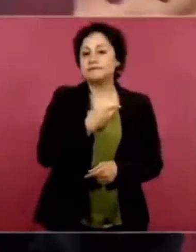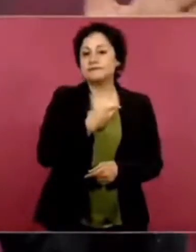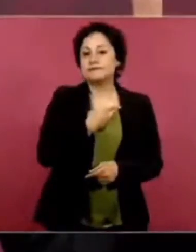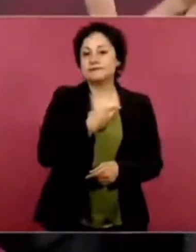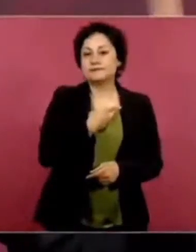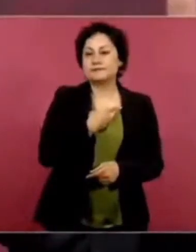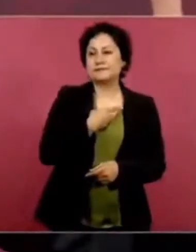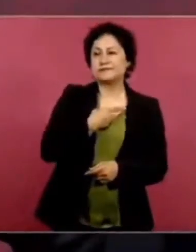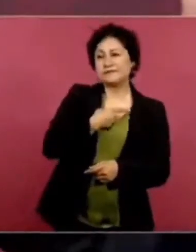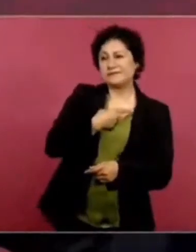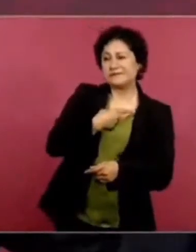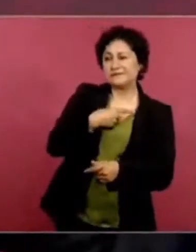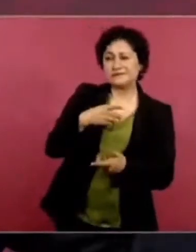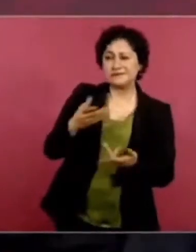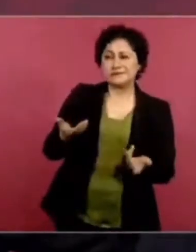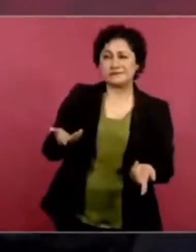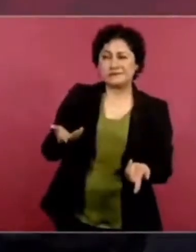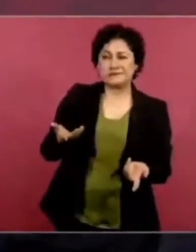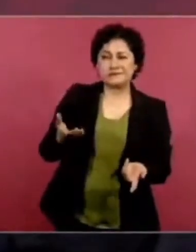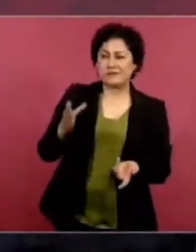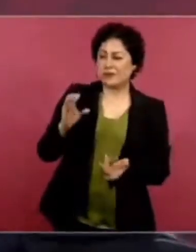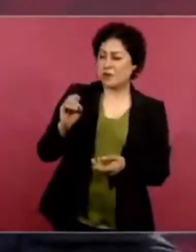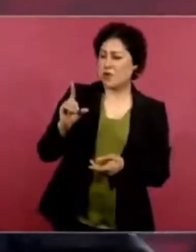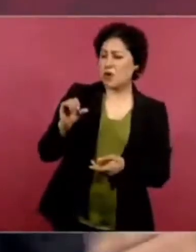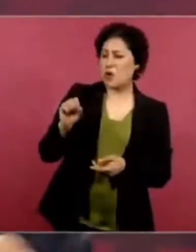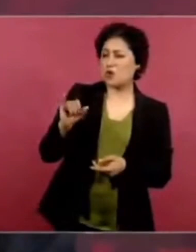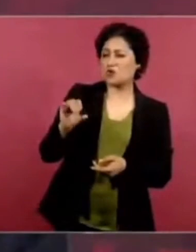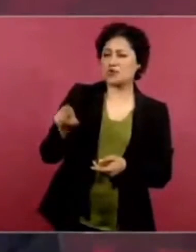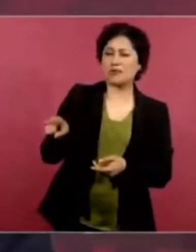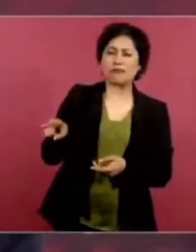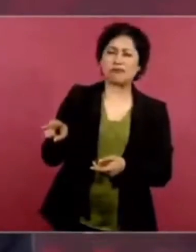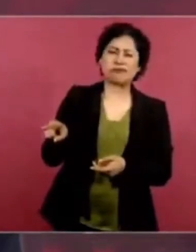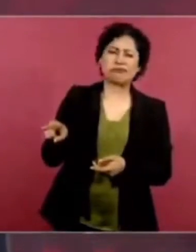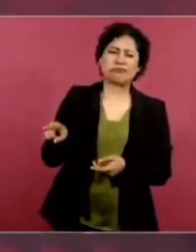Colosio está verde.